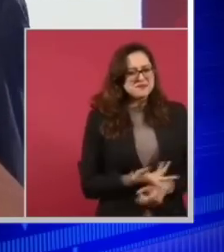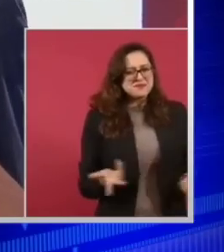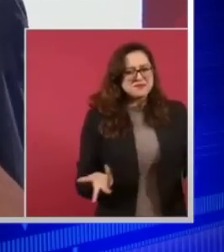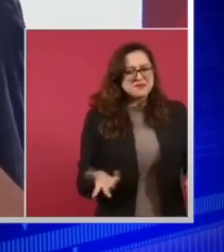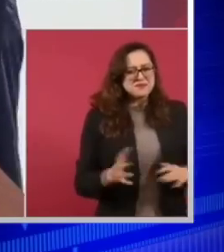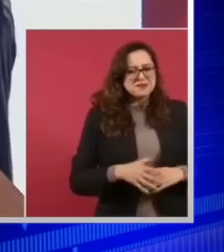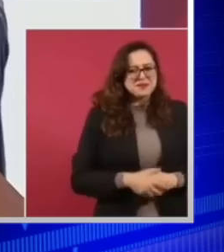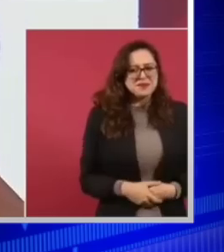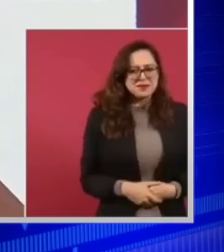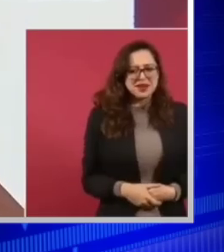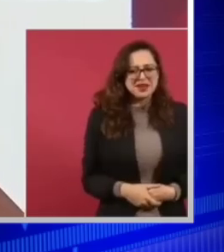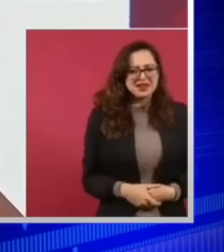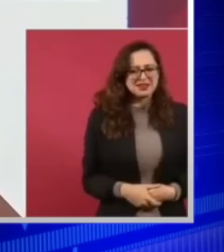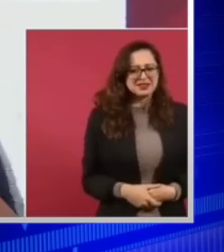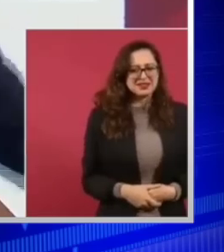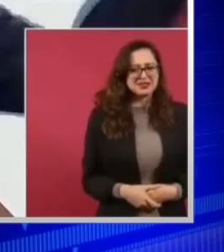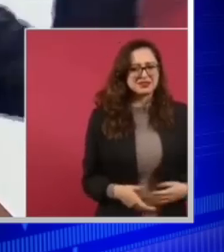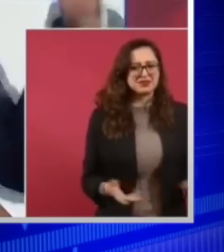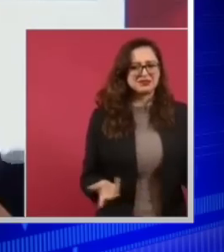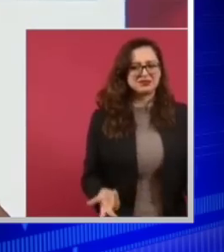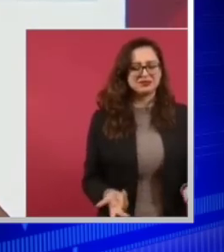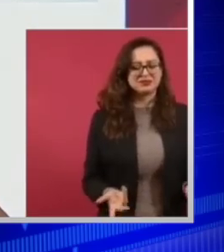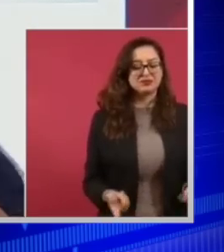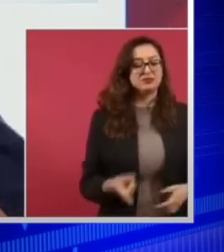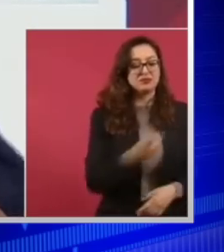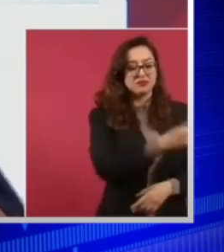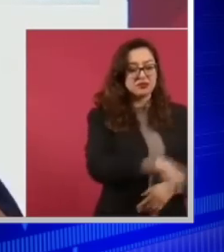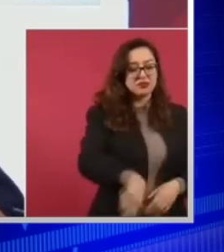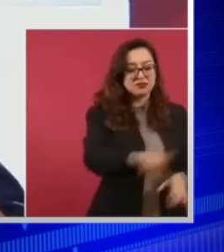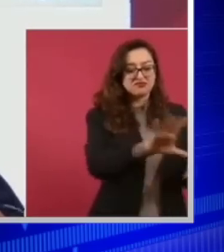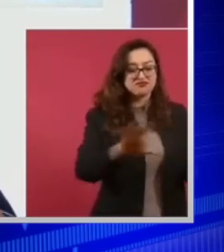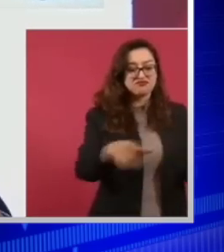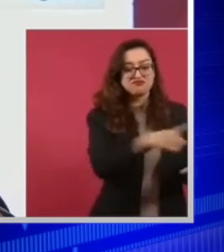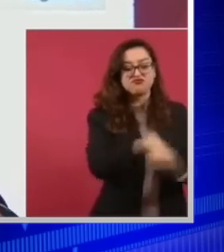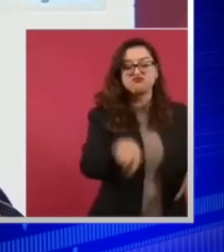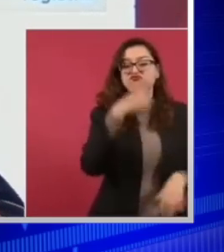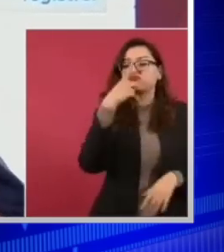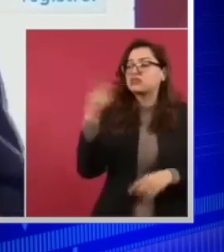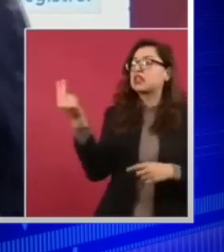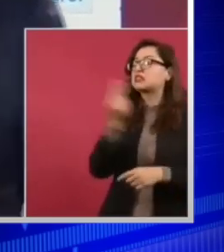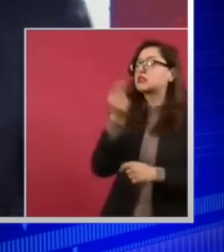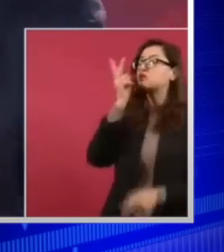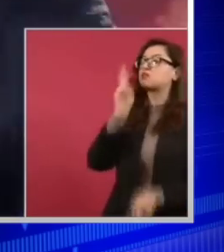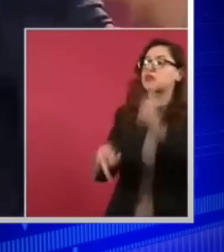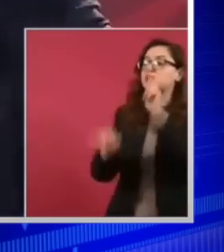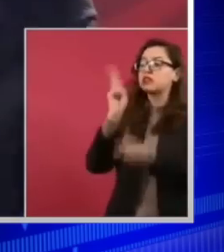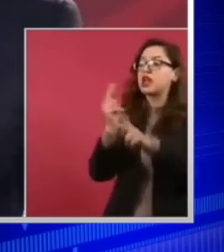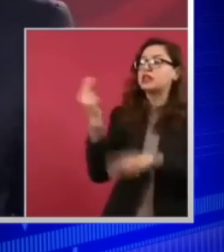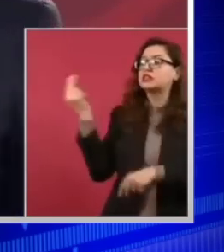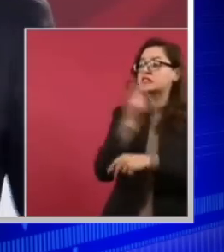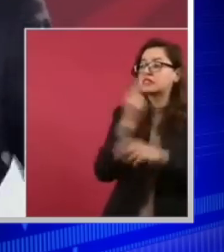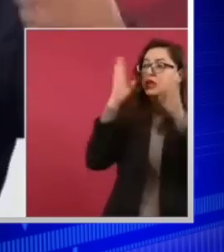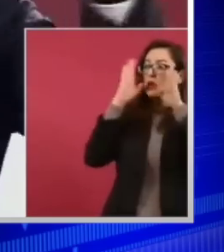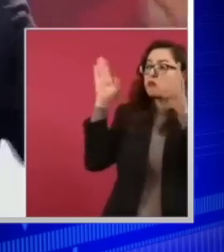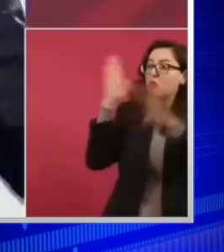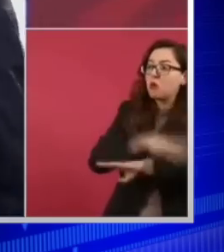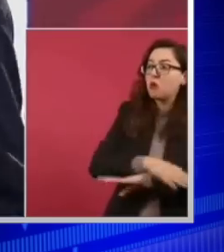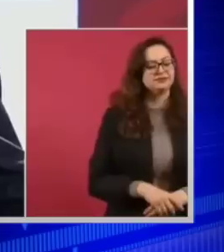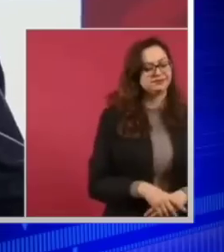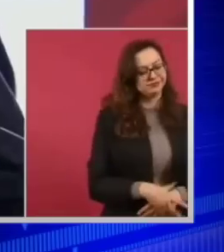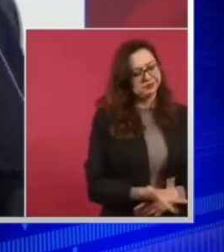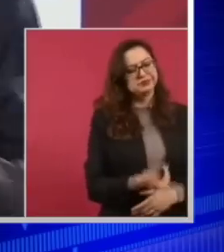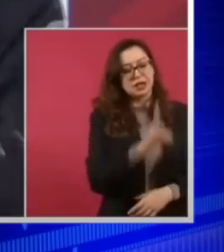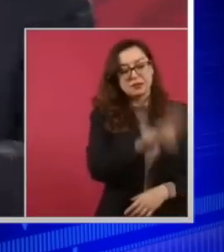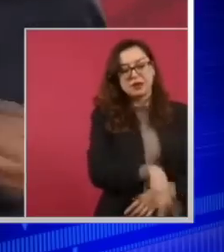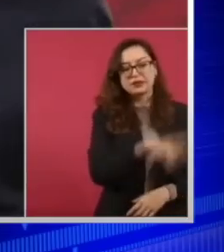dicen vamos a conciliarnos la verdad la verdad yo tengo que atender a todos y respetar